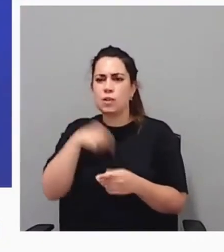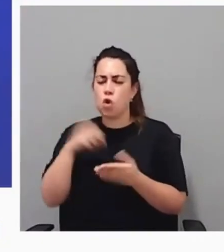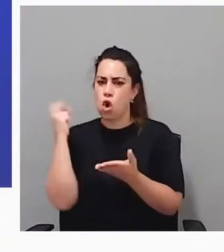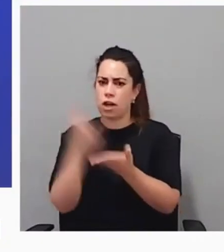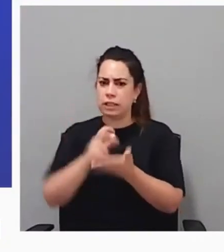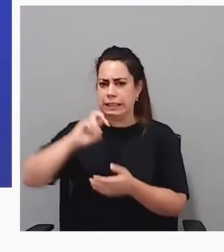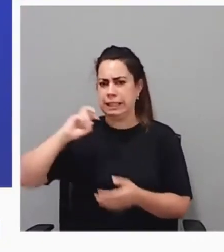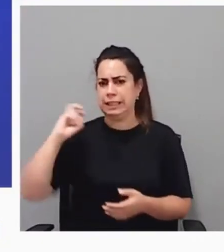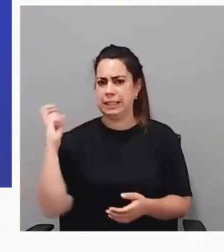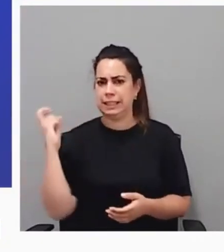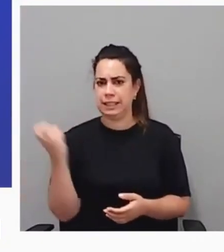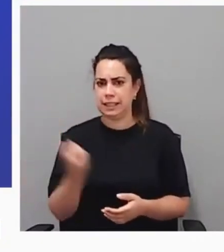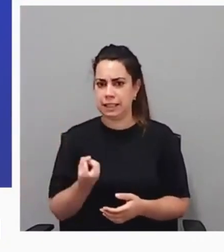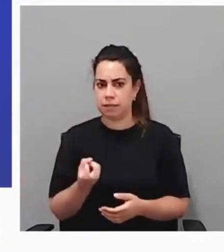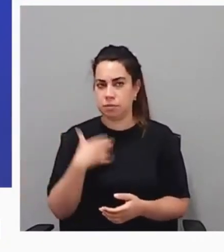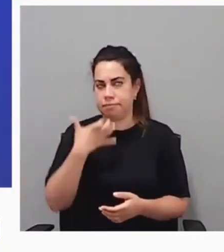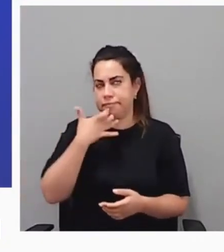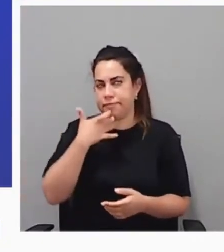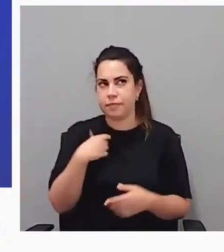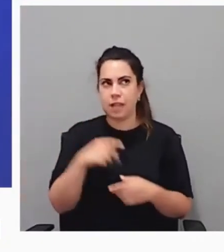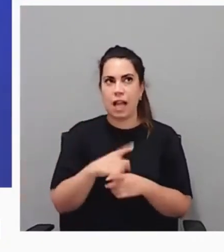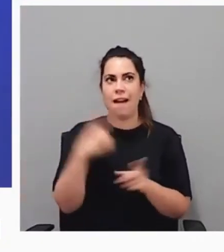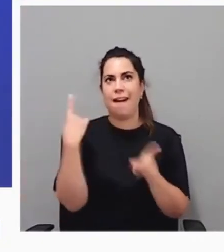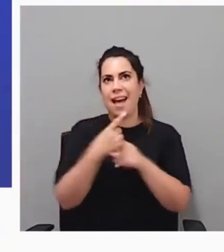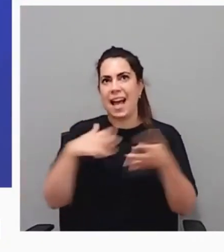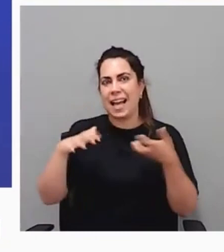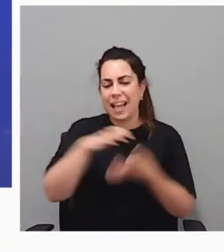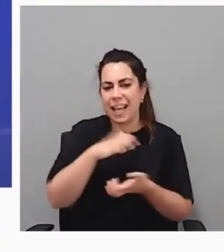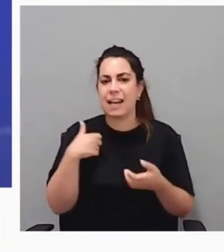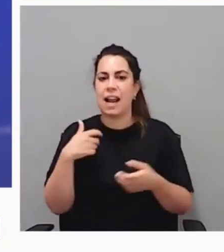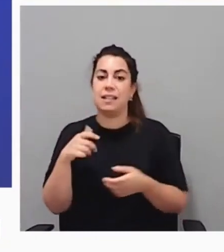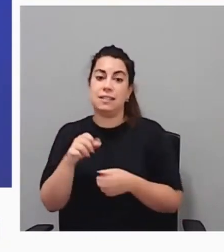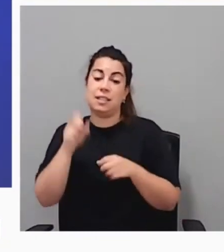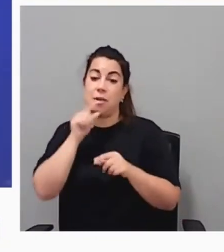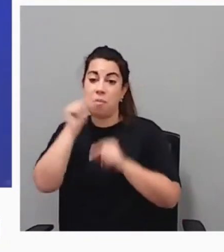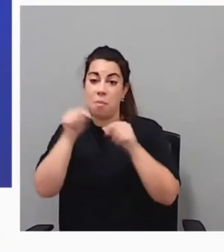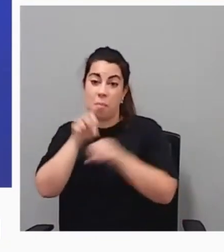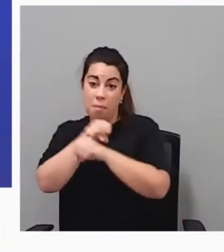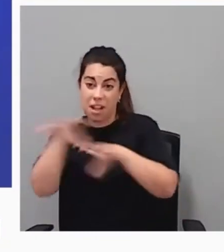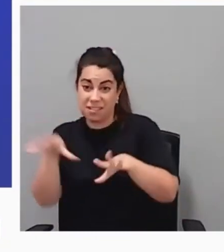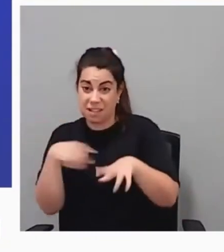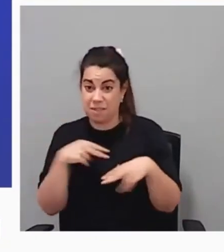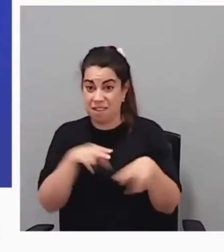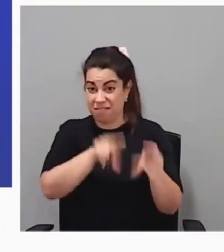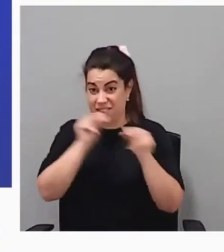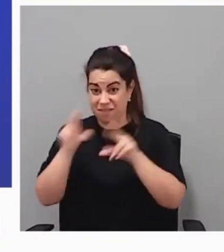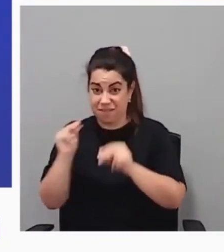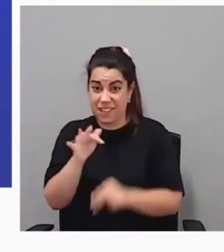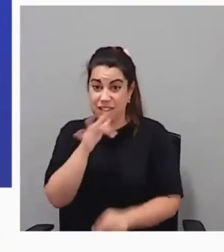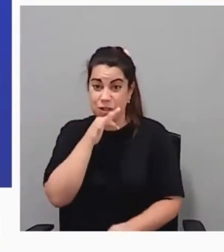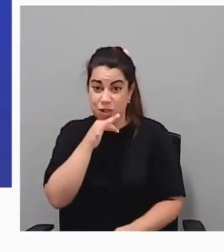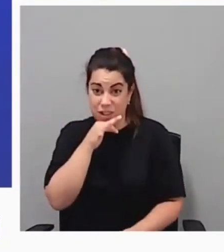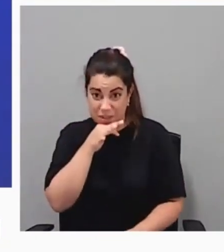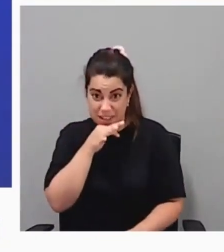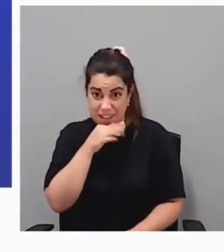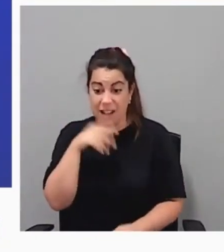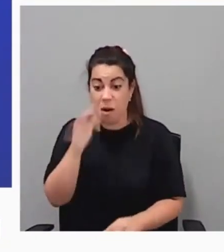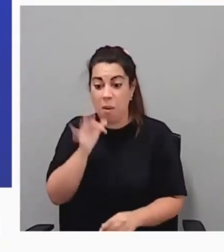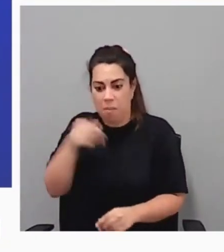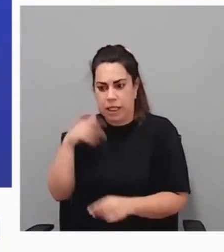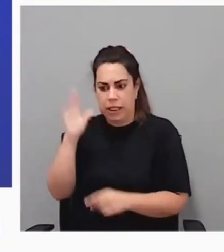muchos, desde guerras y pandemias que no se han terminado hasta el cambio climático